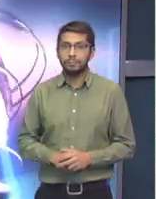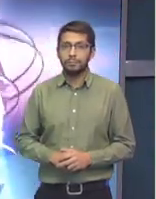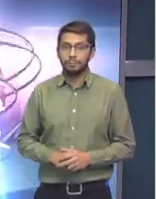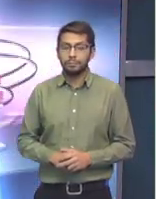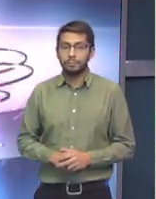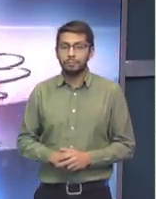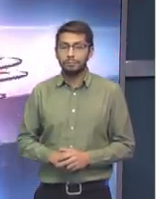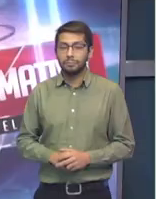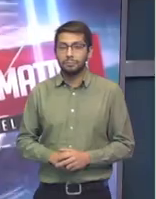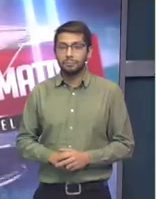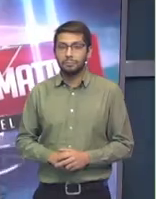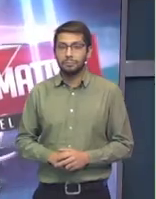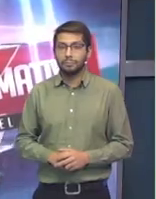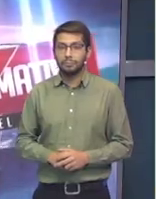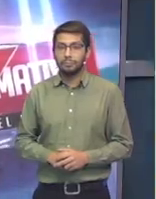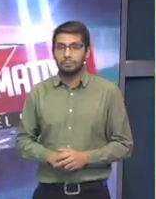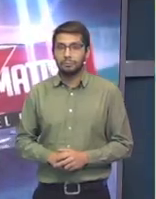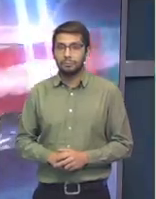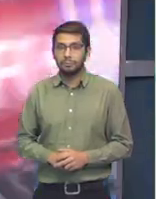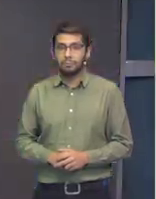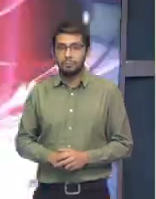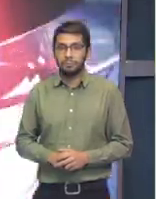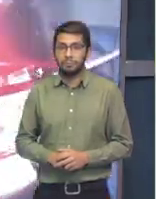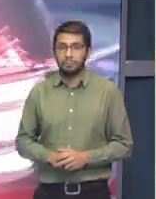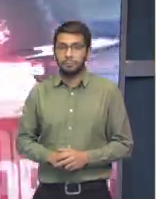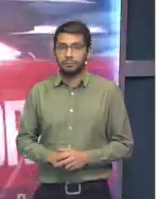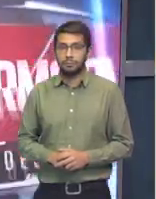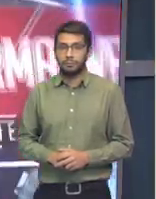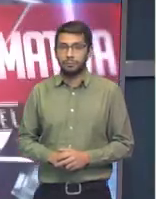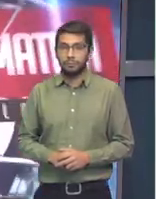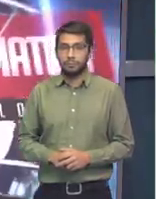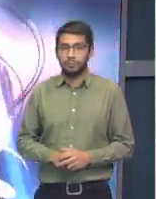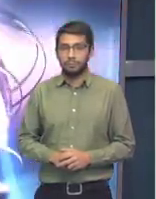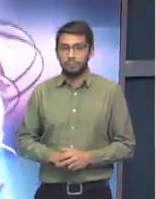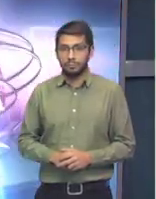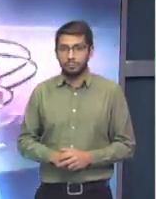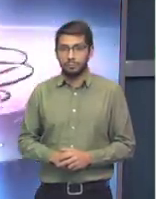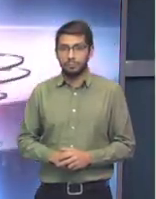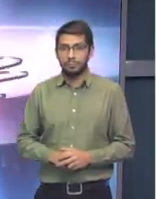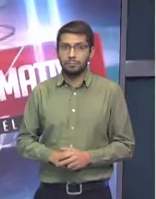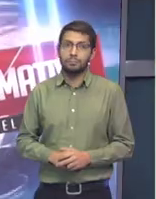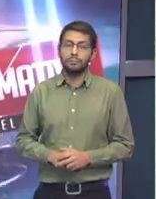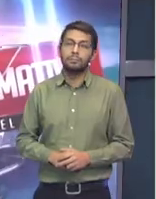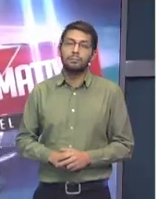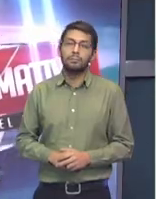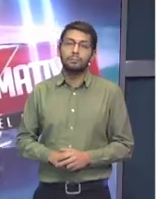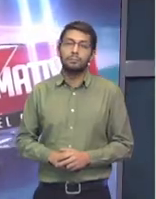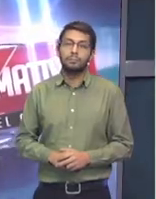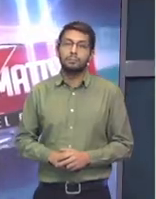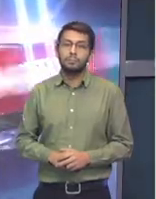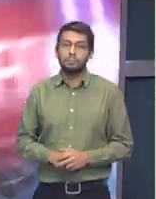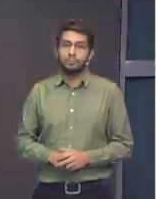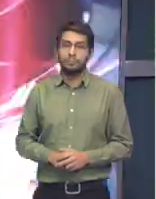gran carpa, que de vacunación, y luego una zona de post vacunal, que es donde observamos 15 minutos a los